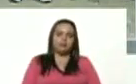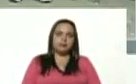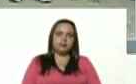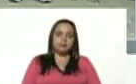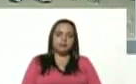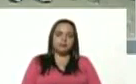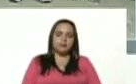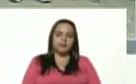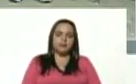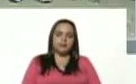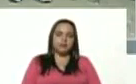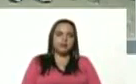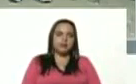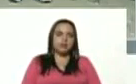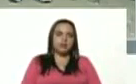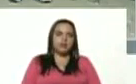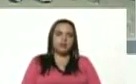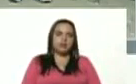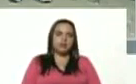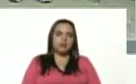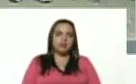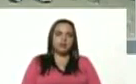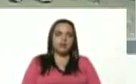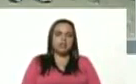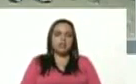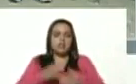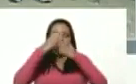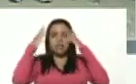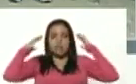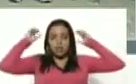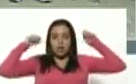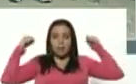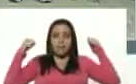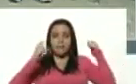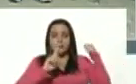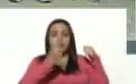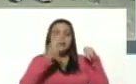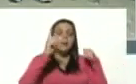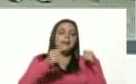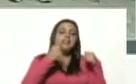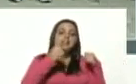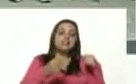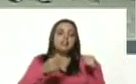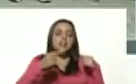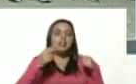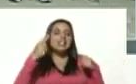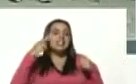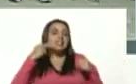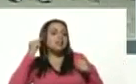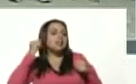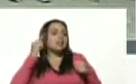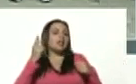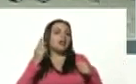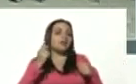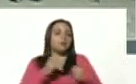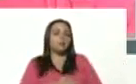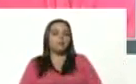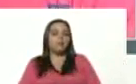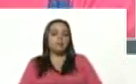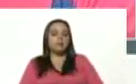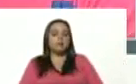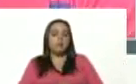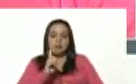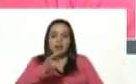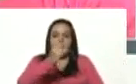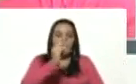pueblo. Y decir negro primero es decir negra primera también. Porque si hay un negro primero y una negra primera